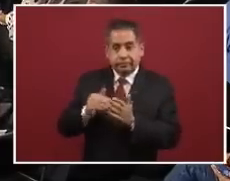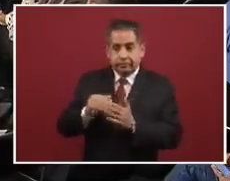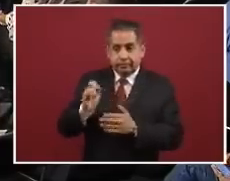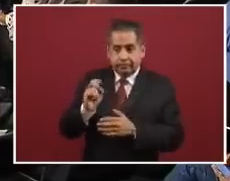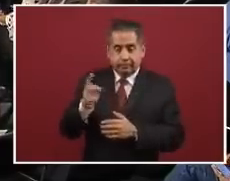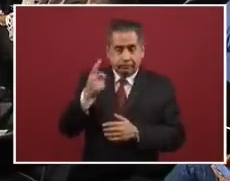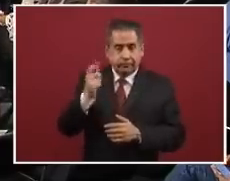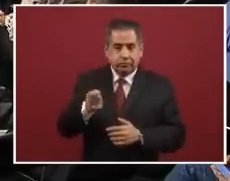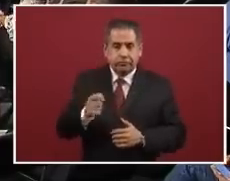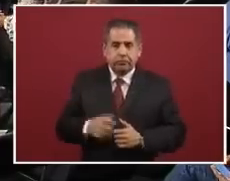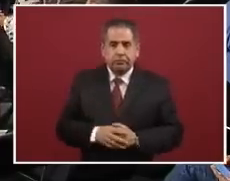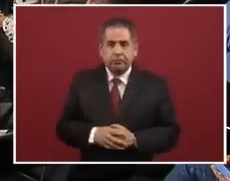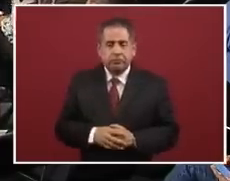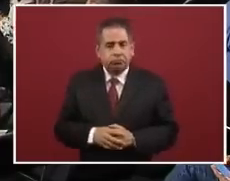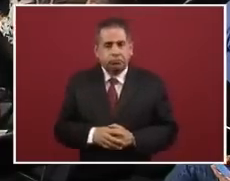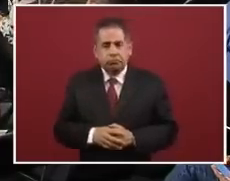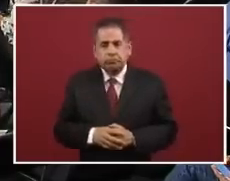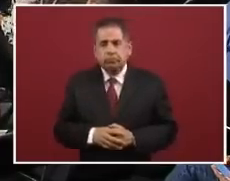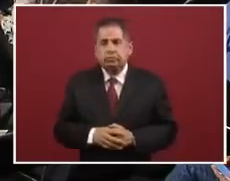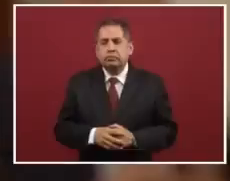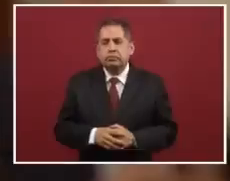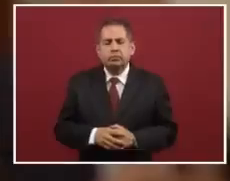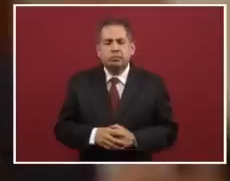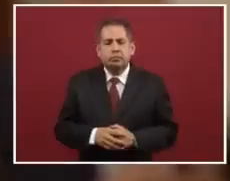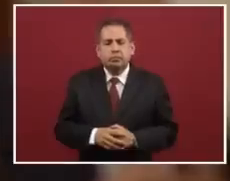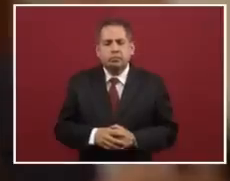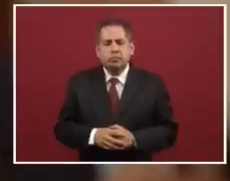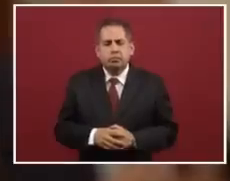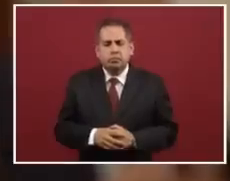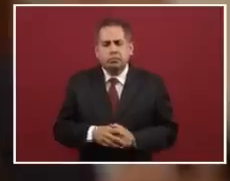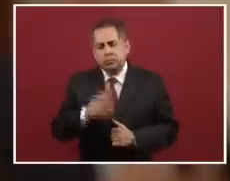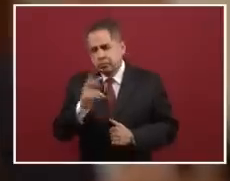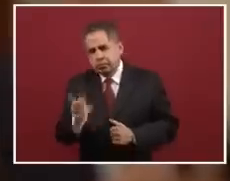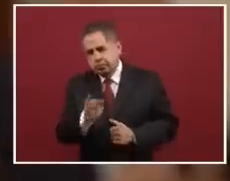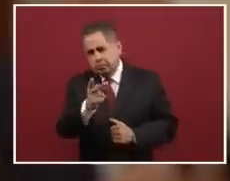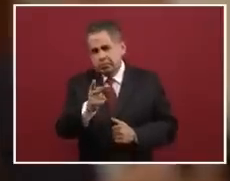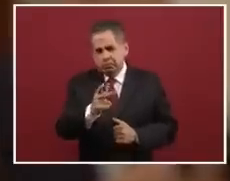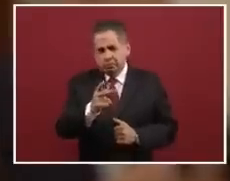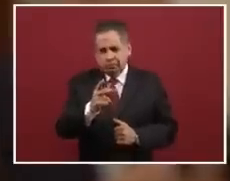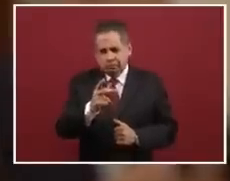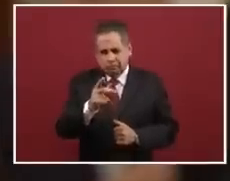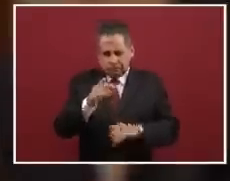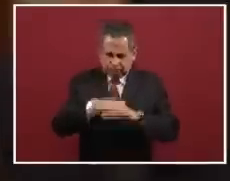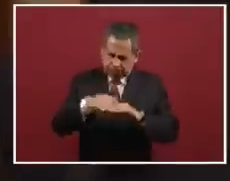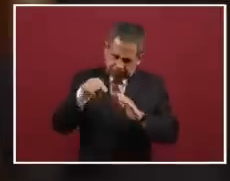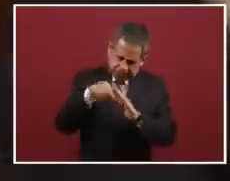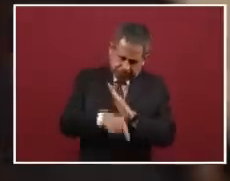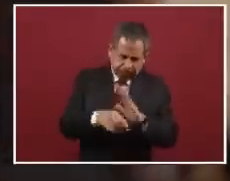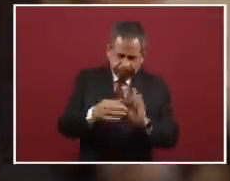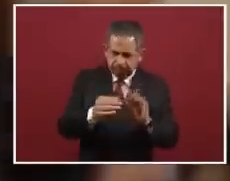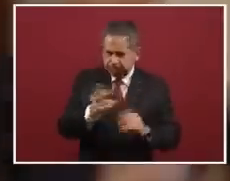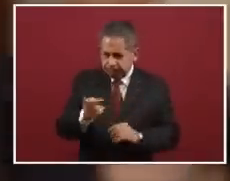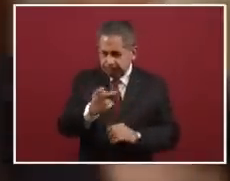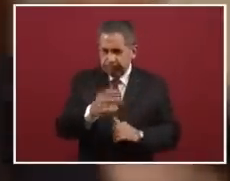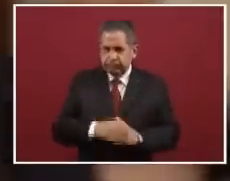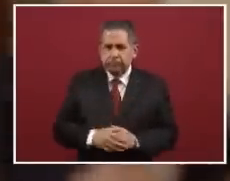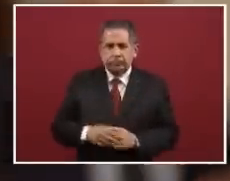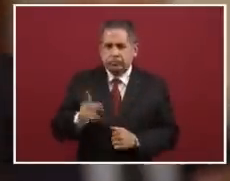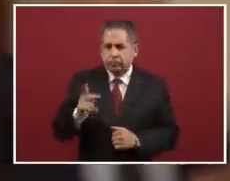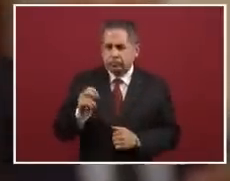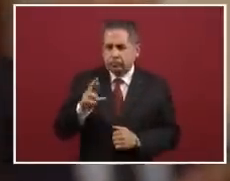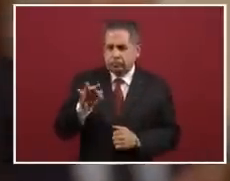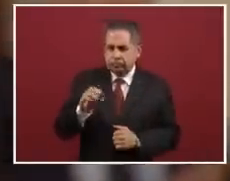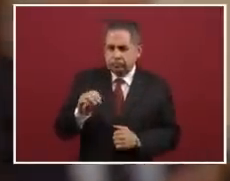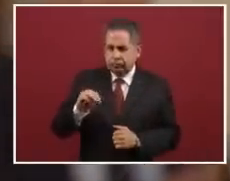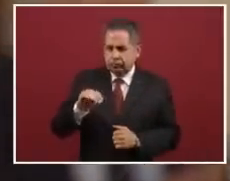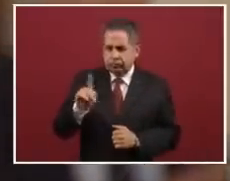Millones de dólares, contra eso vamos. Sí, sí. Hacer una pregunta un poco más de fondo. Porfirio Muñoz Ledo, una